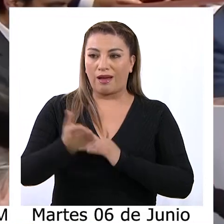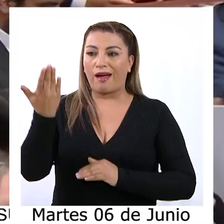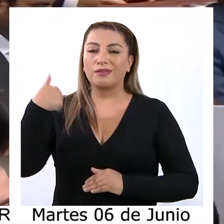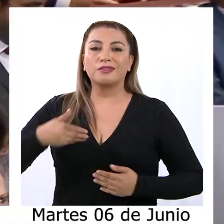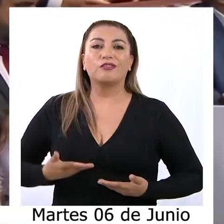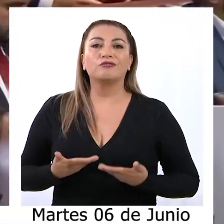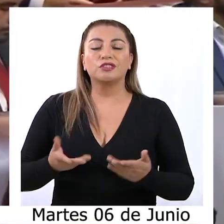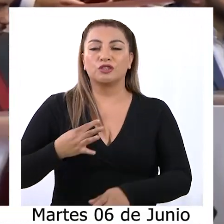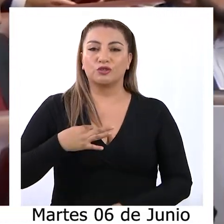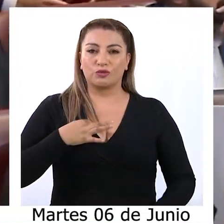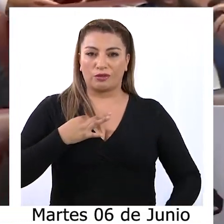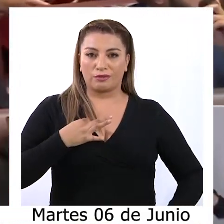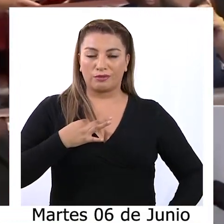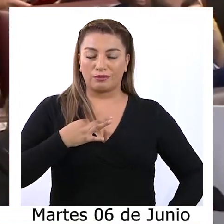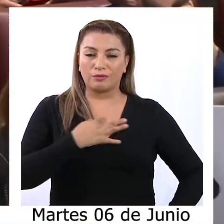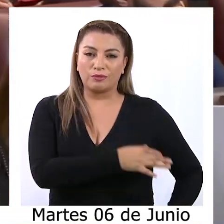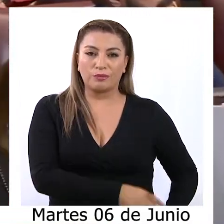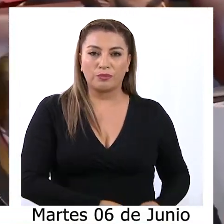a la ciudadanía.